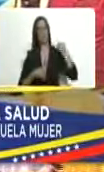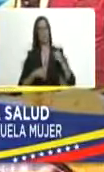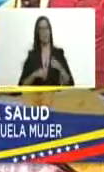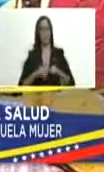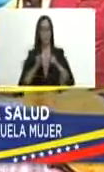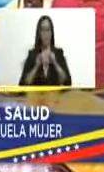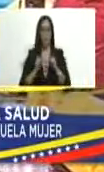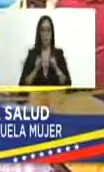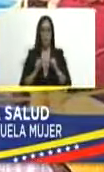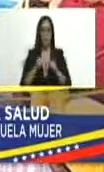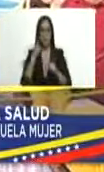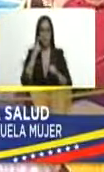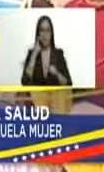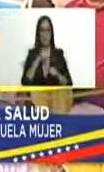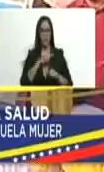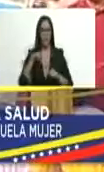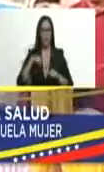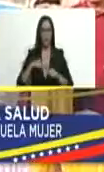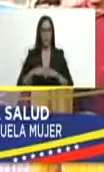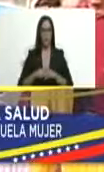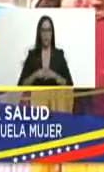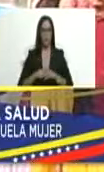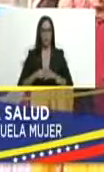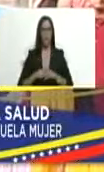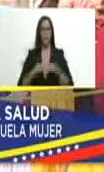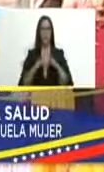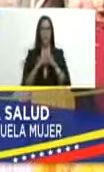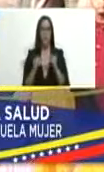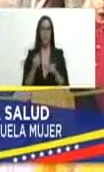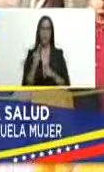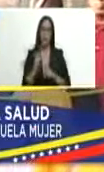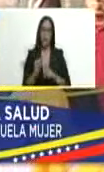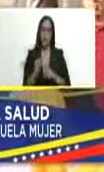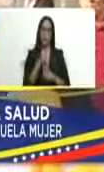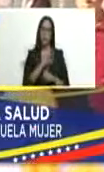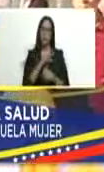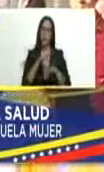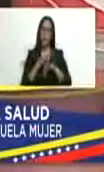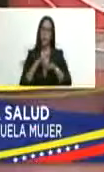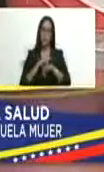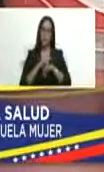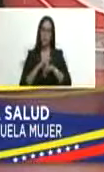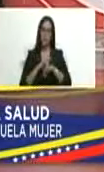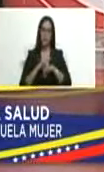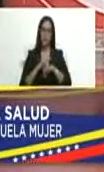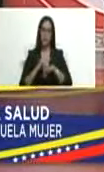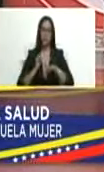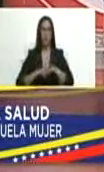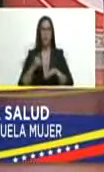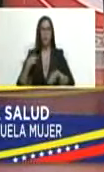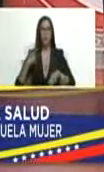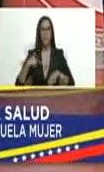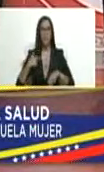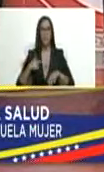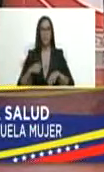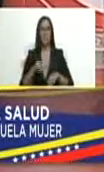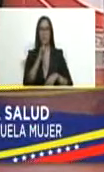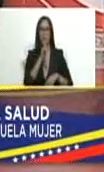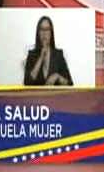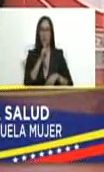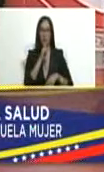sigue pendiente de nosotros. Todo eso se los digo, señoras ministras, compañeras, porque uno tiene que tener